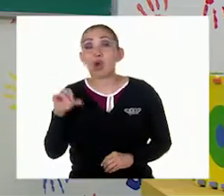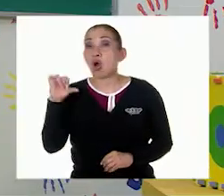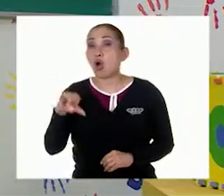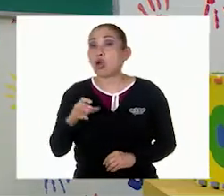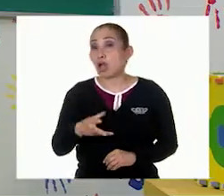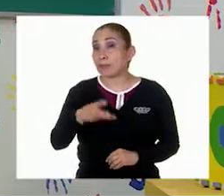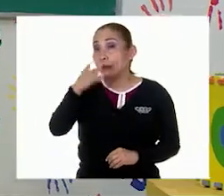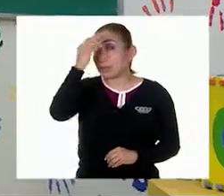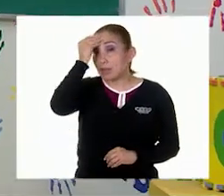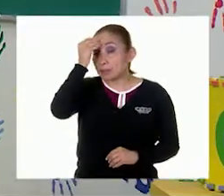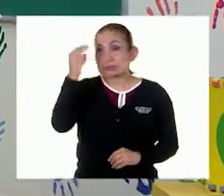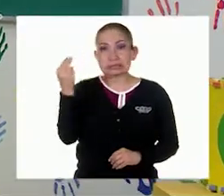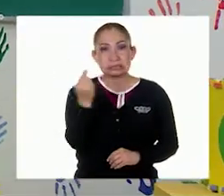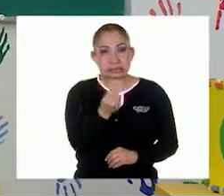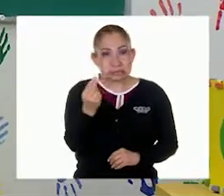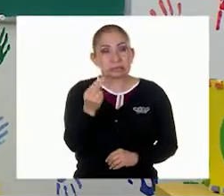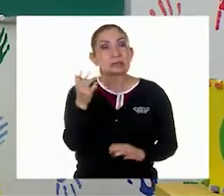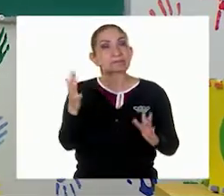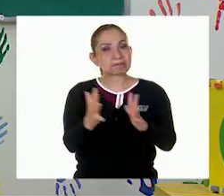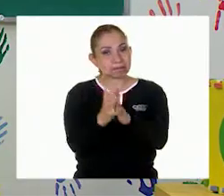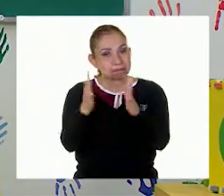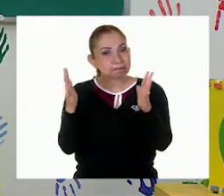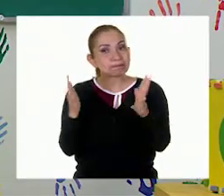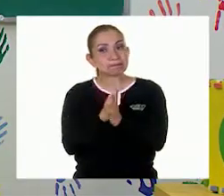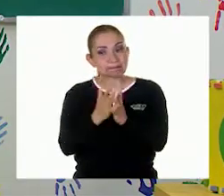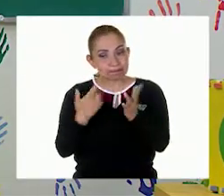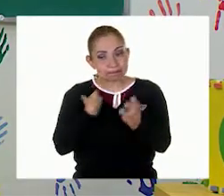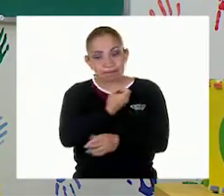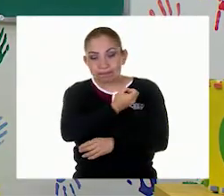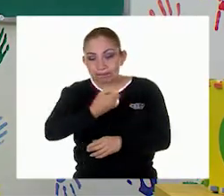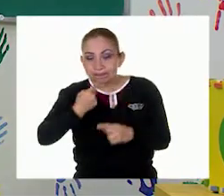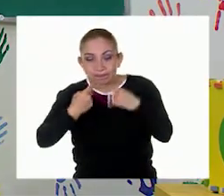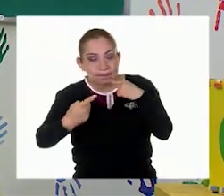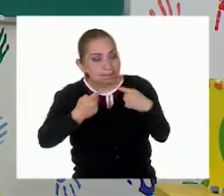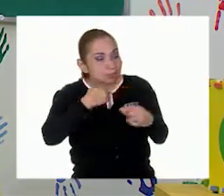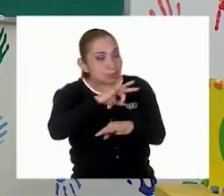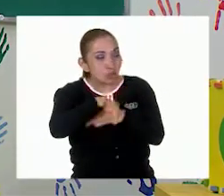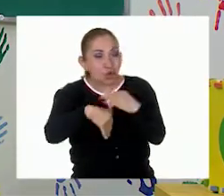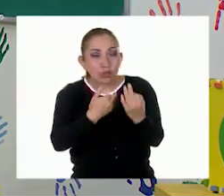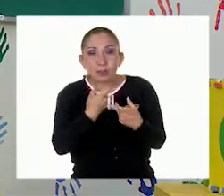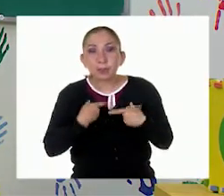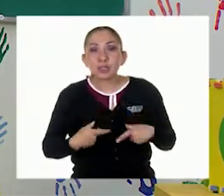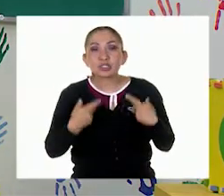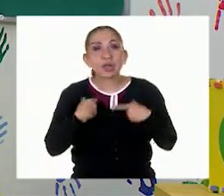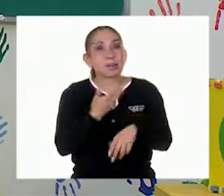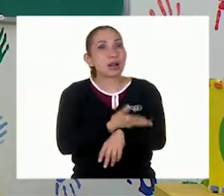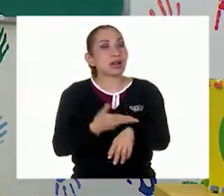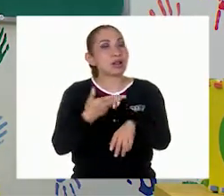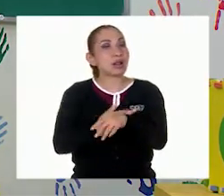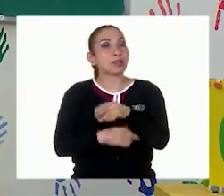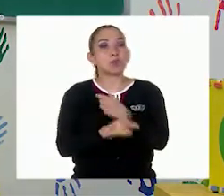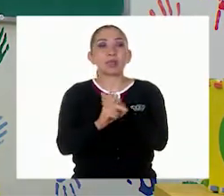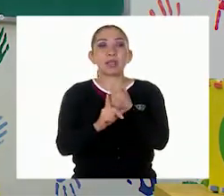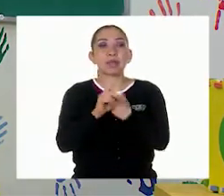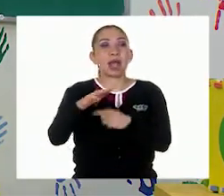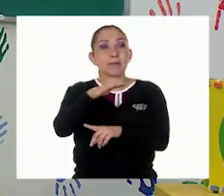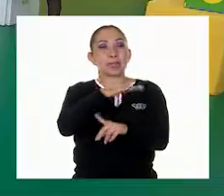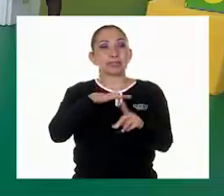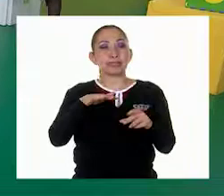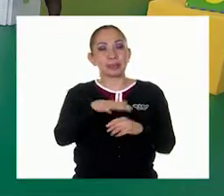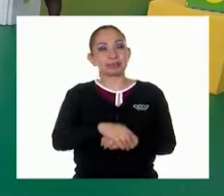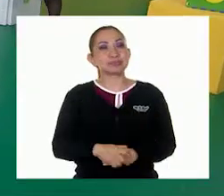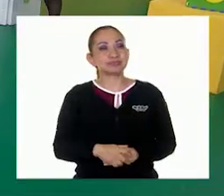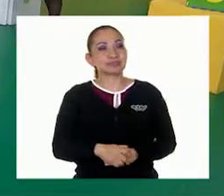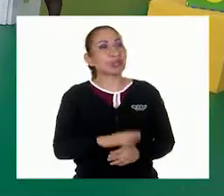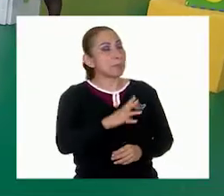hoy aprendimos que es necesaria la participación y organización colectiva para resolver los problemas ambientales.